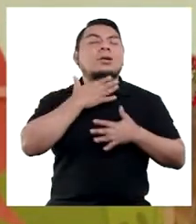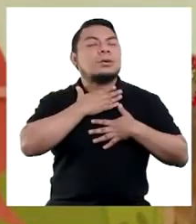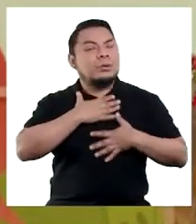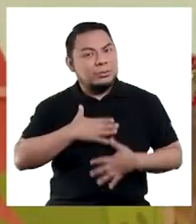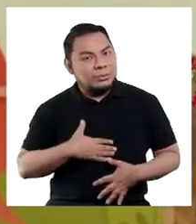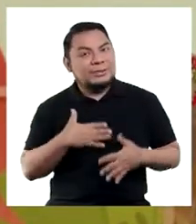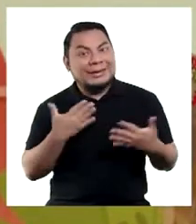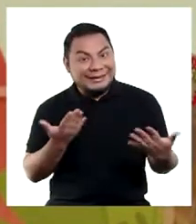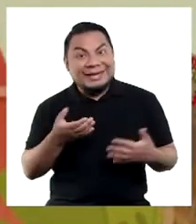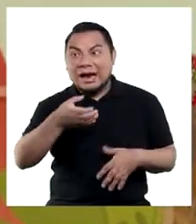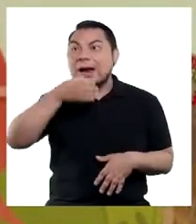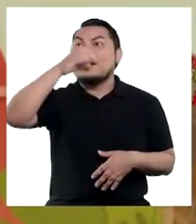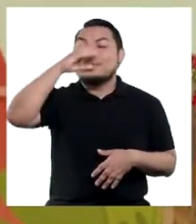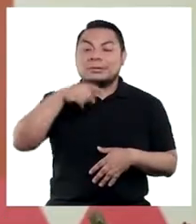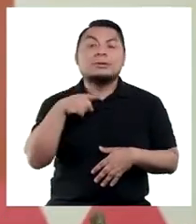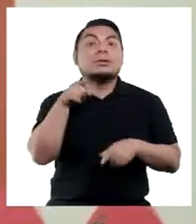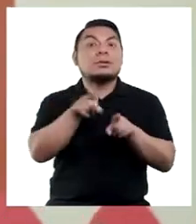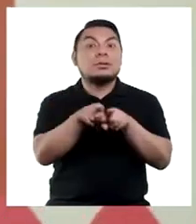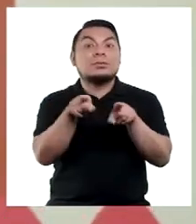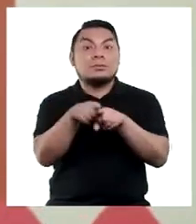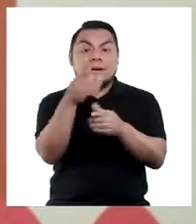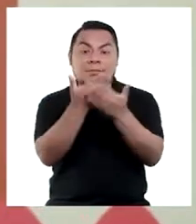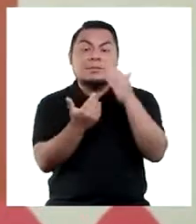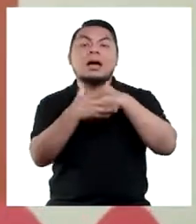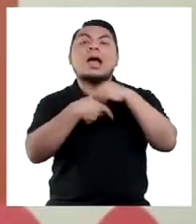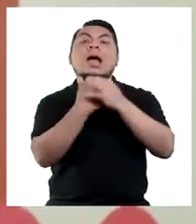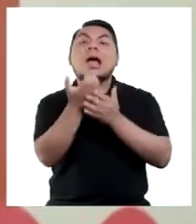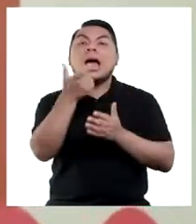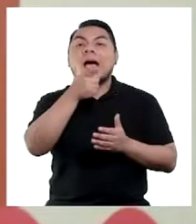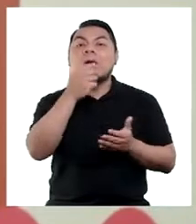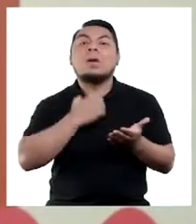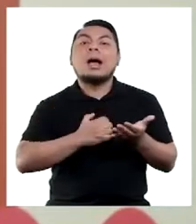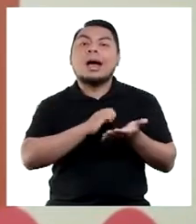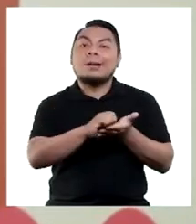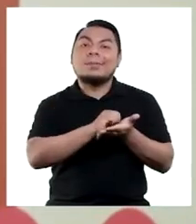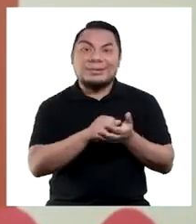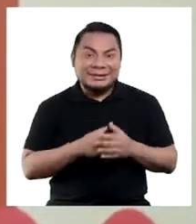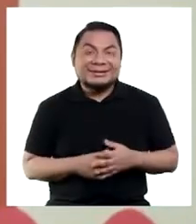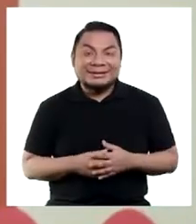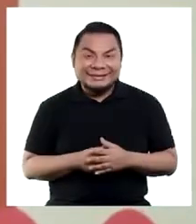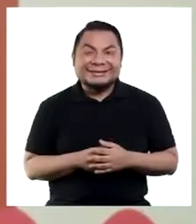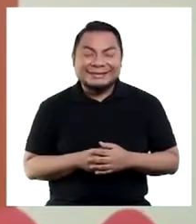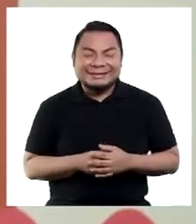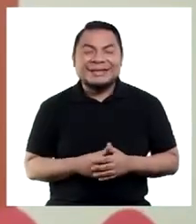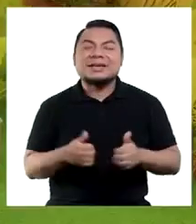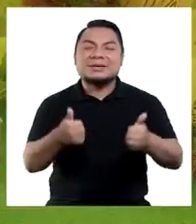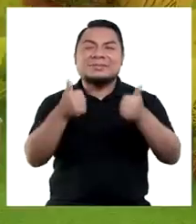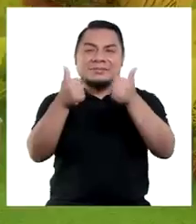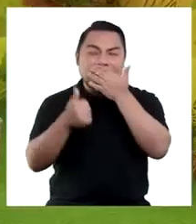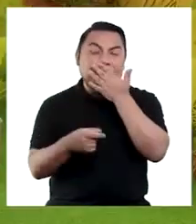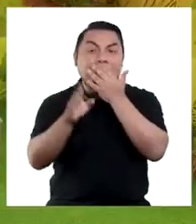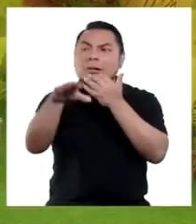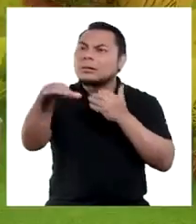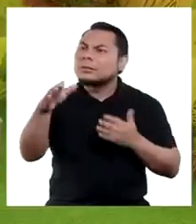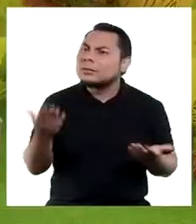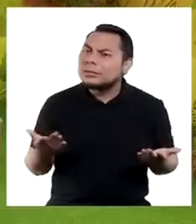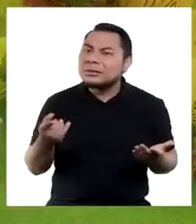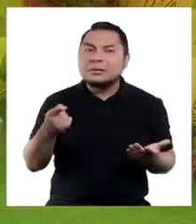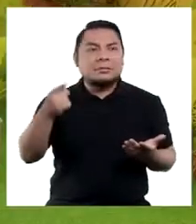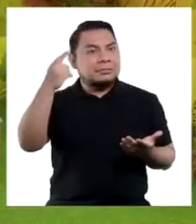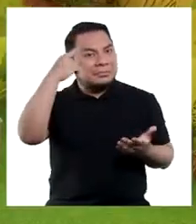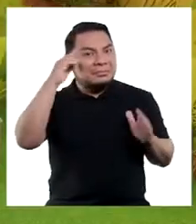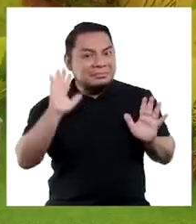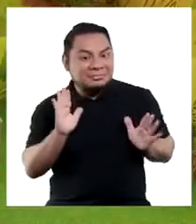para hidratarse y lavarse las manos con agua y jabón muy bien oigan